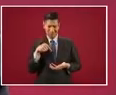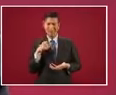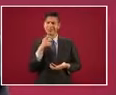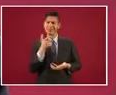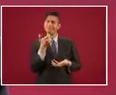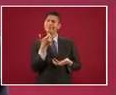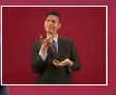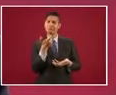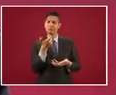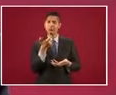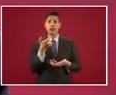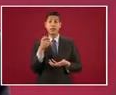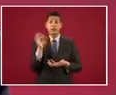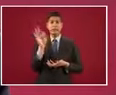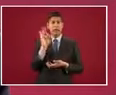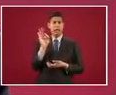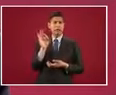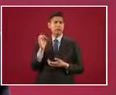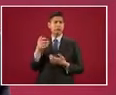comprar equipos